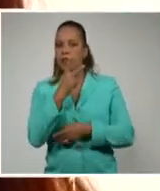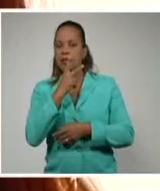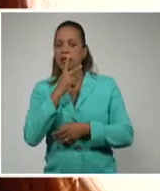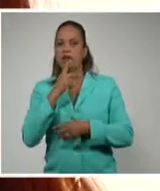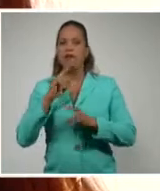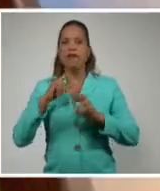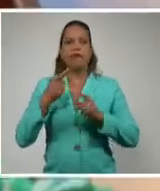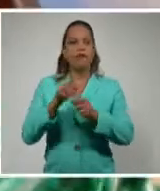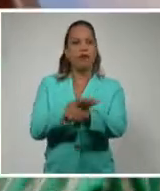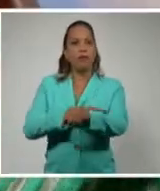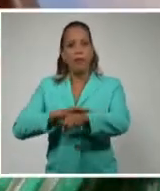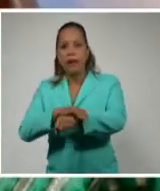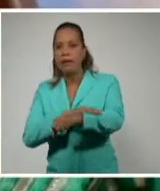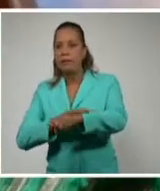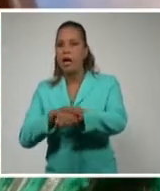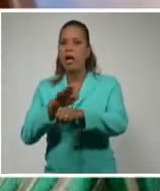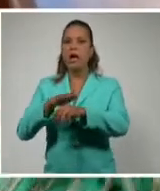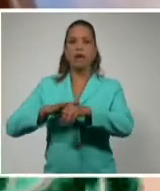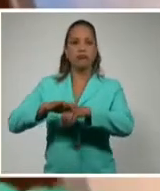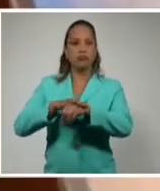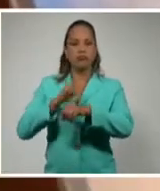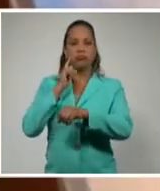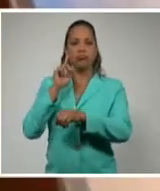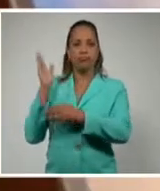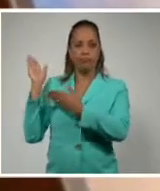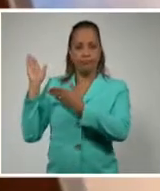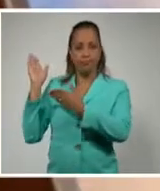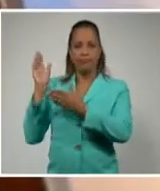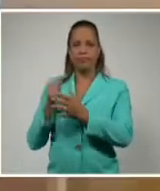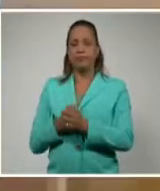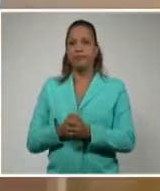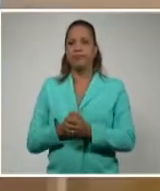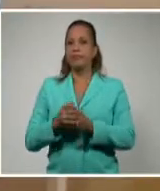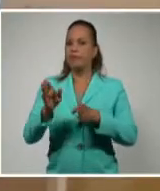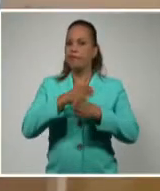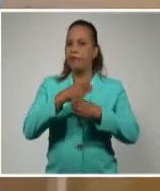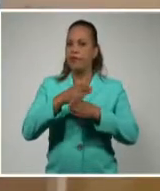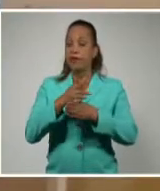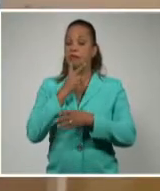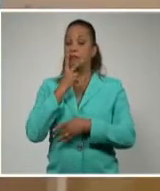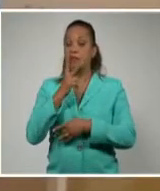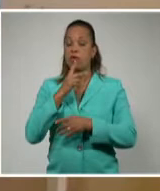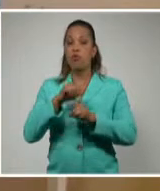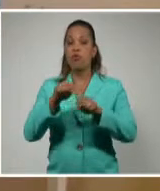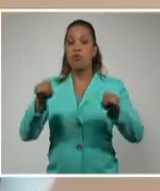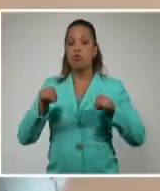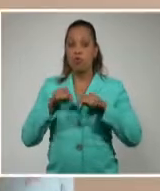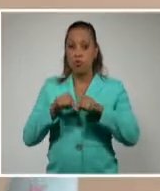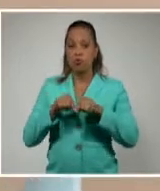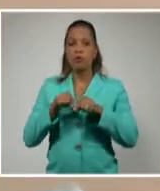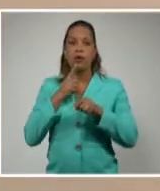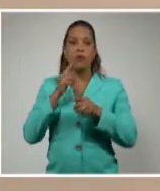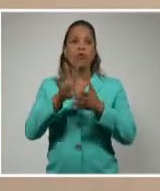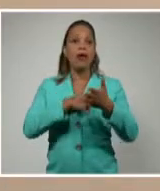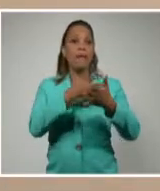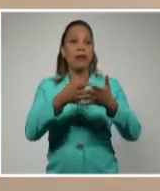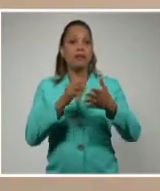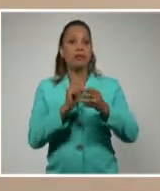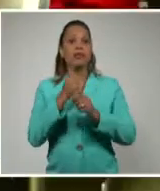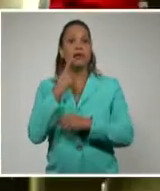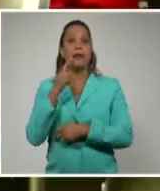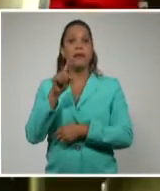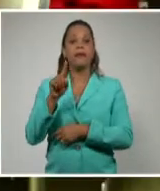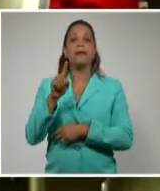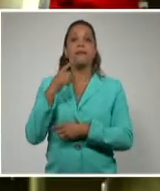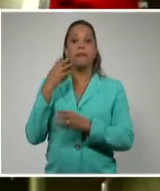fisioterapia, electroterapia, hidromasaje, terapia infrarroja, la consulta de fisiatría, con una plantilla bien cubierta de 3 rehabilitadores y